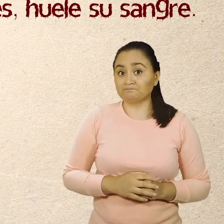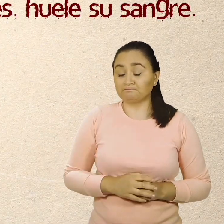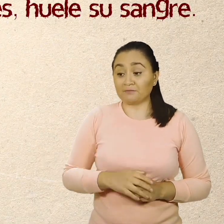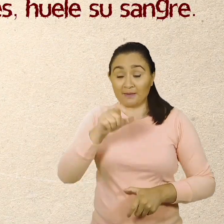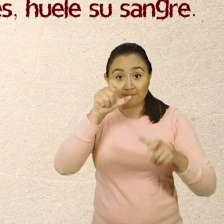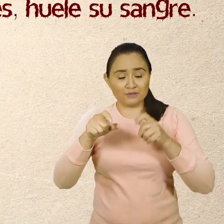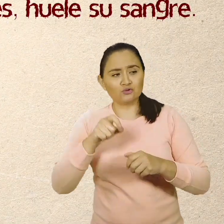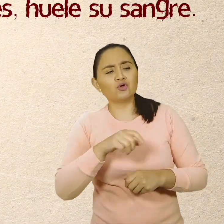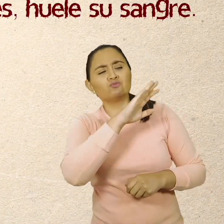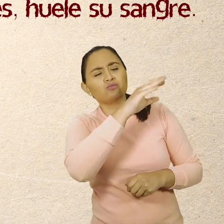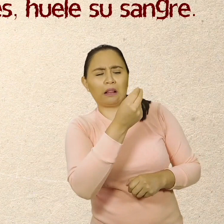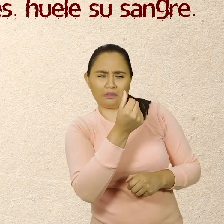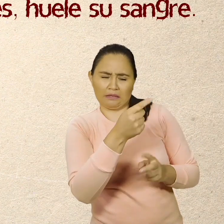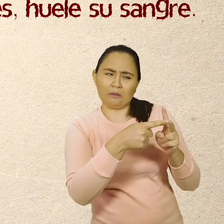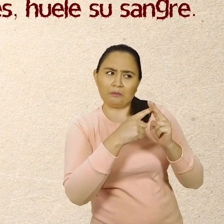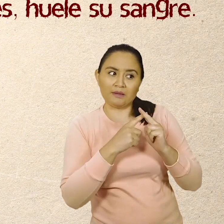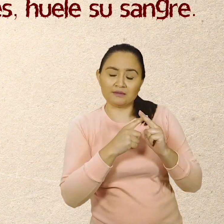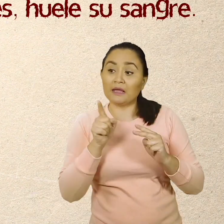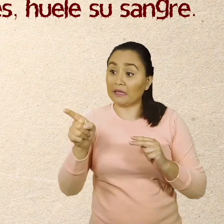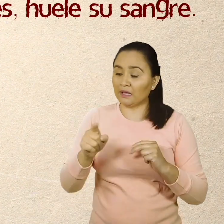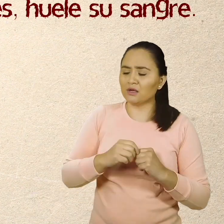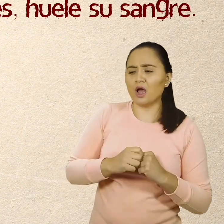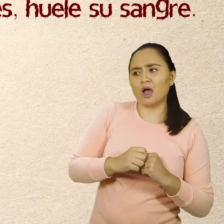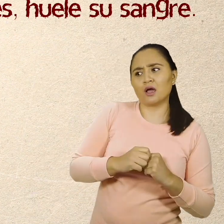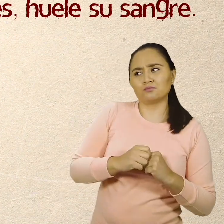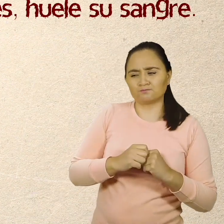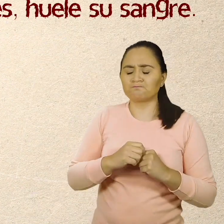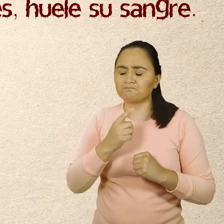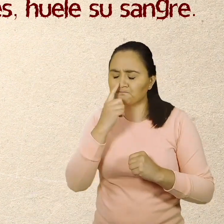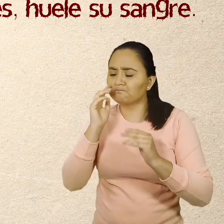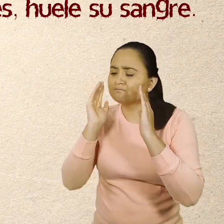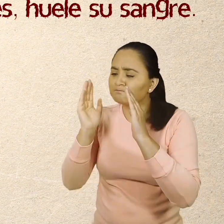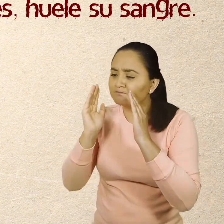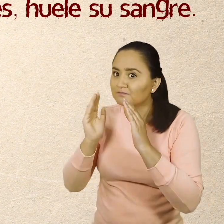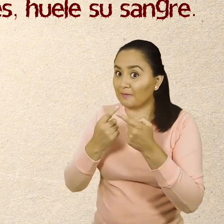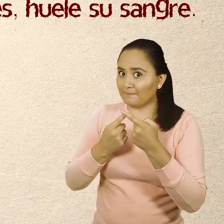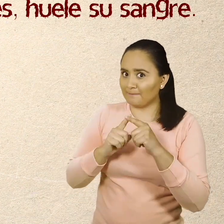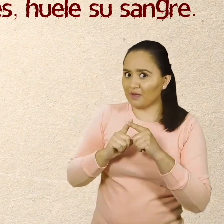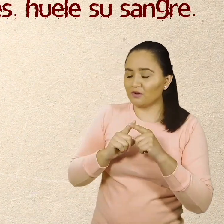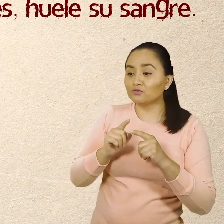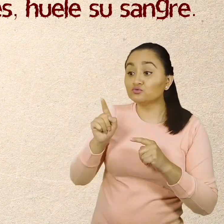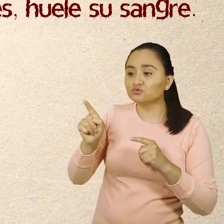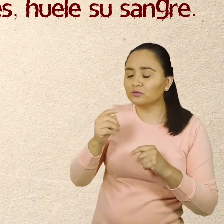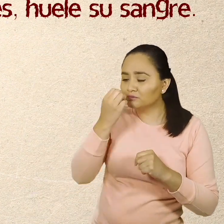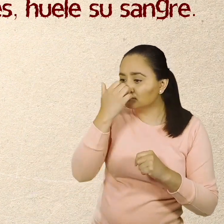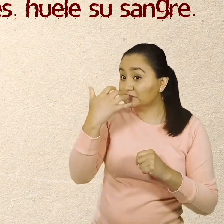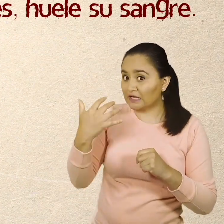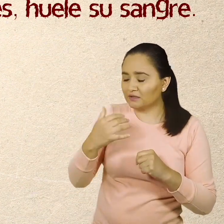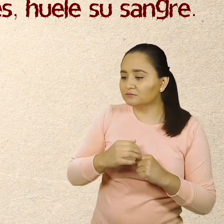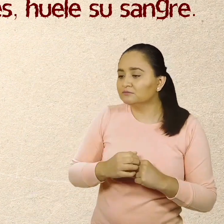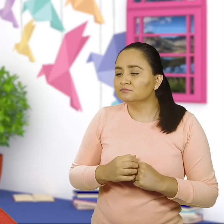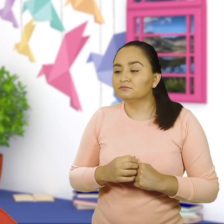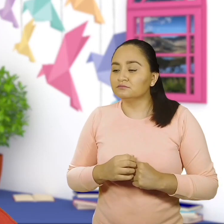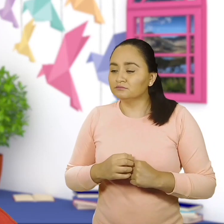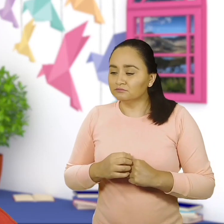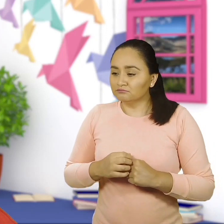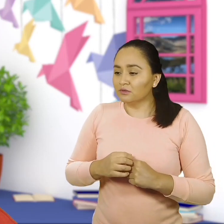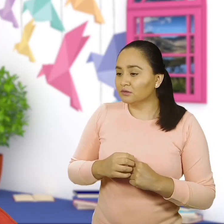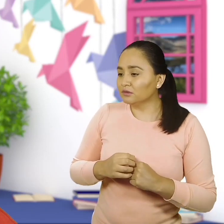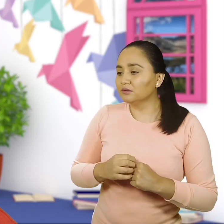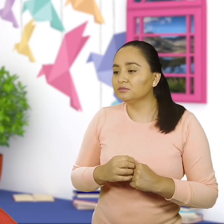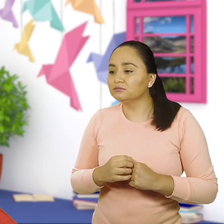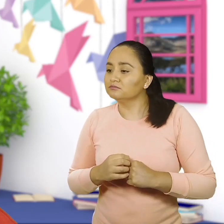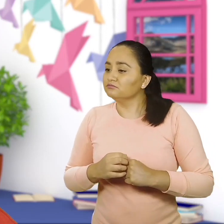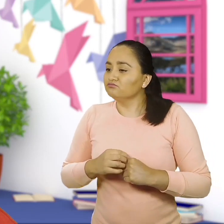préstamo, él parece interesarse en lo que dicen, pero en realidad está oliéndolos, oliendo su sangre.